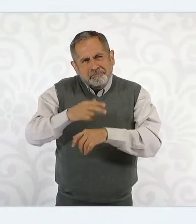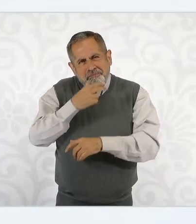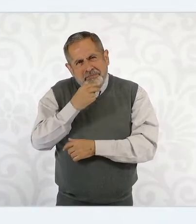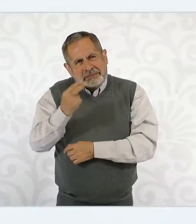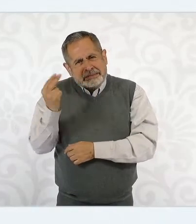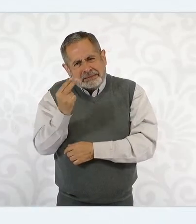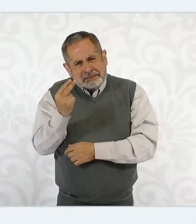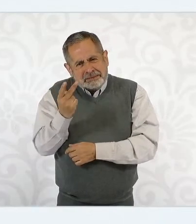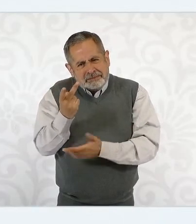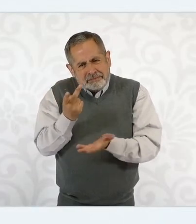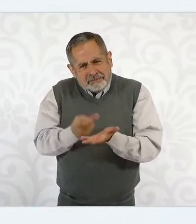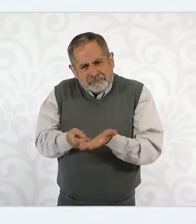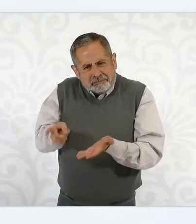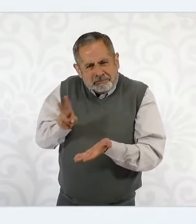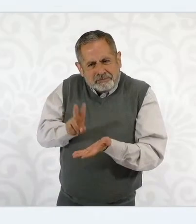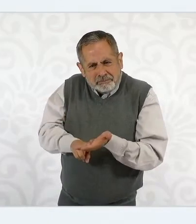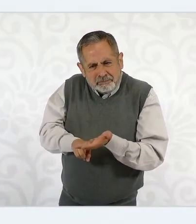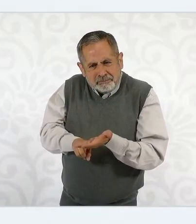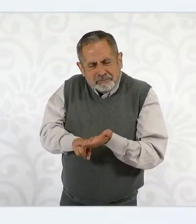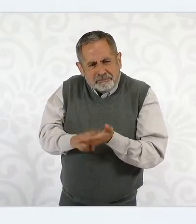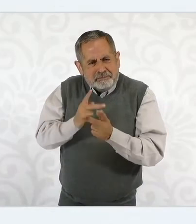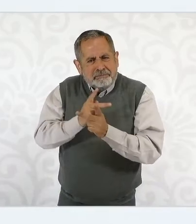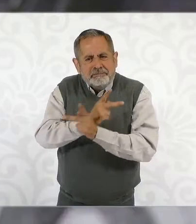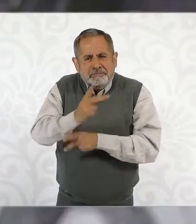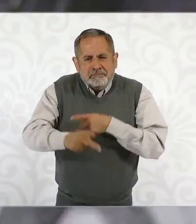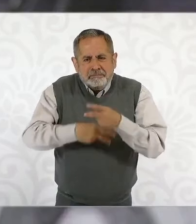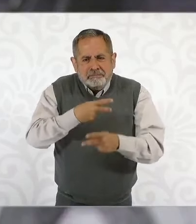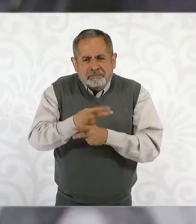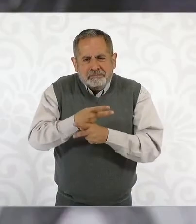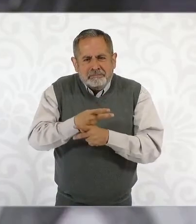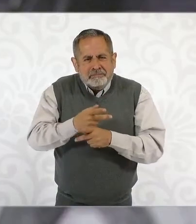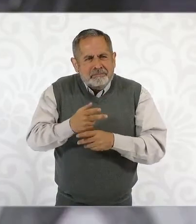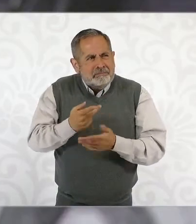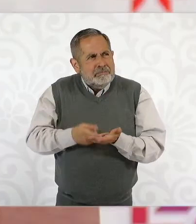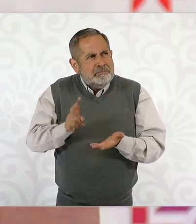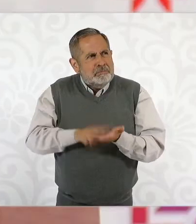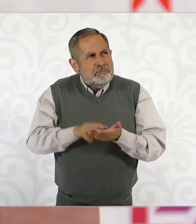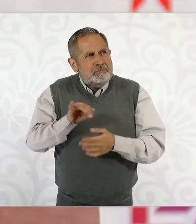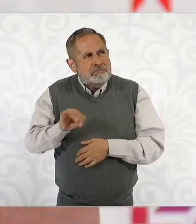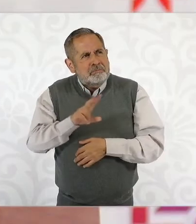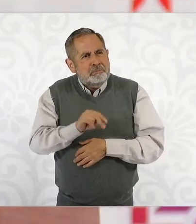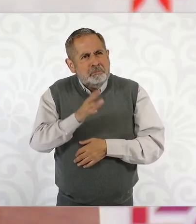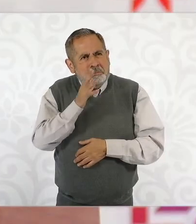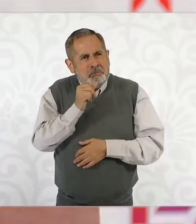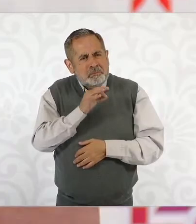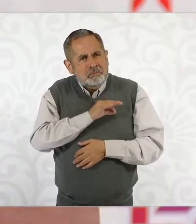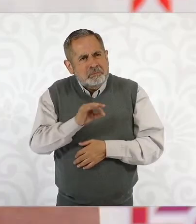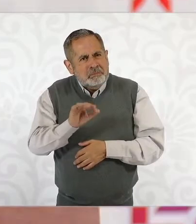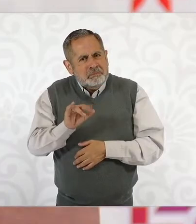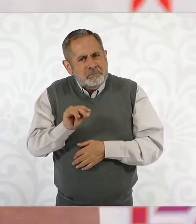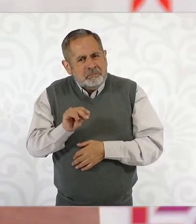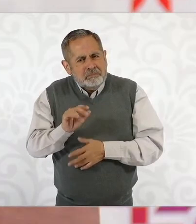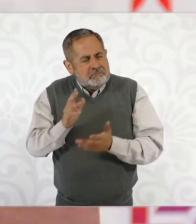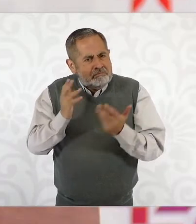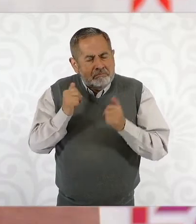se debe tener la doble nacionalidad o no. De hecho, el otro día preguntaba a Luisa